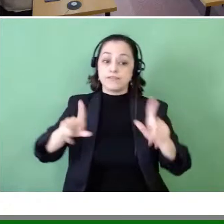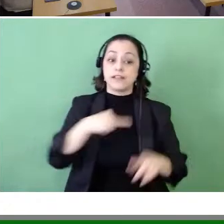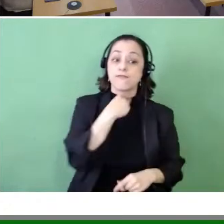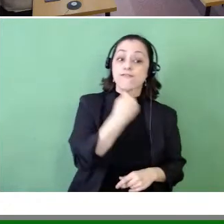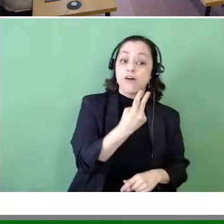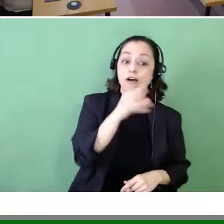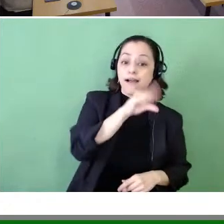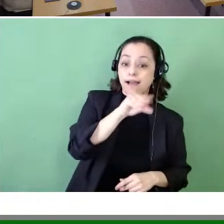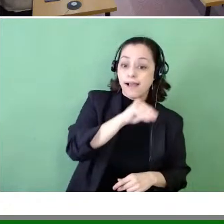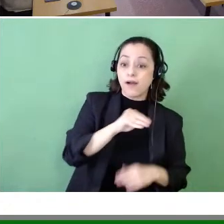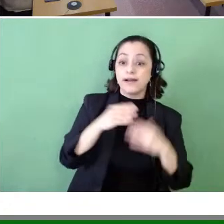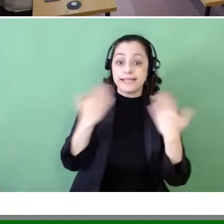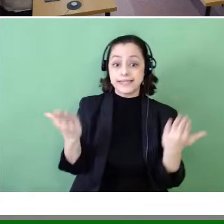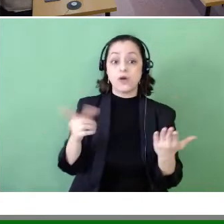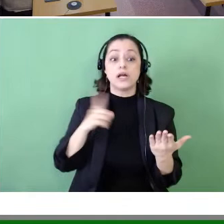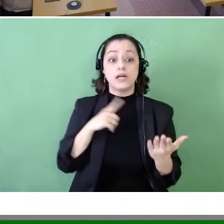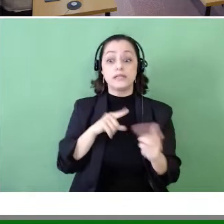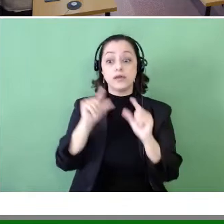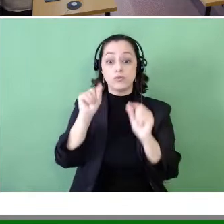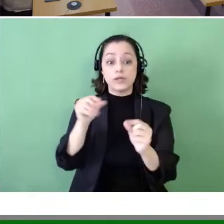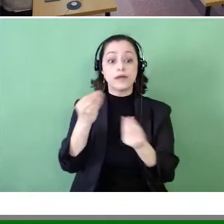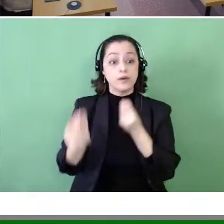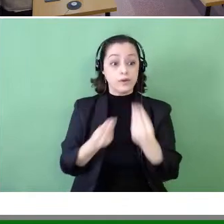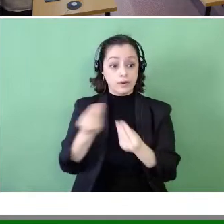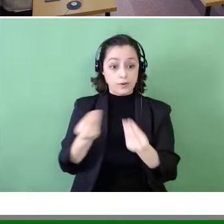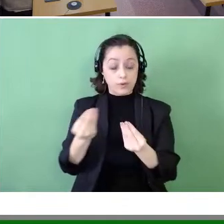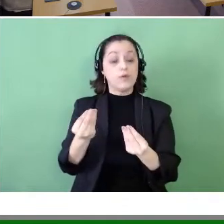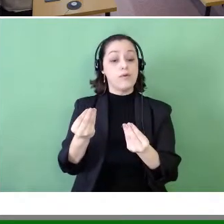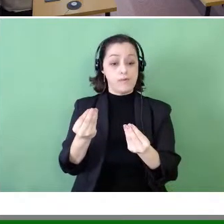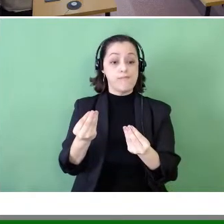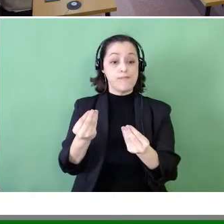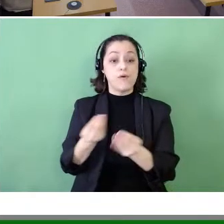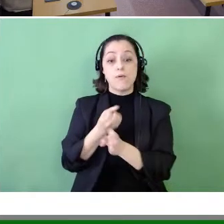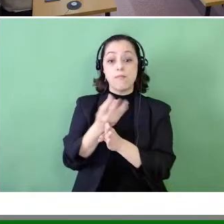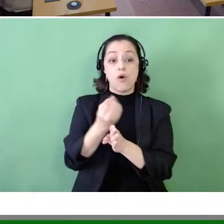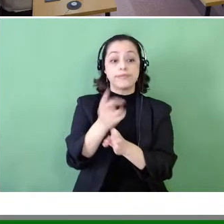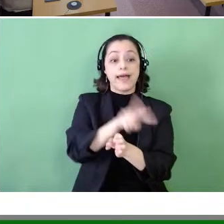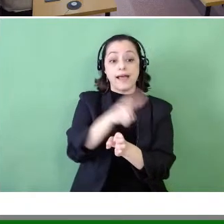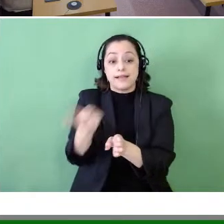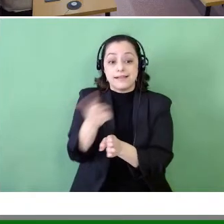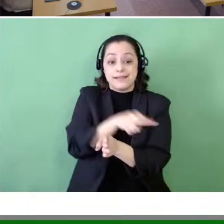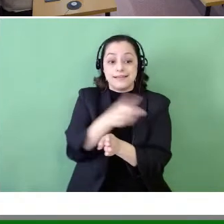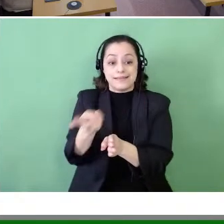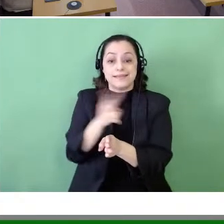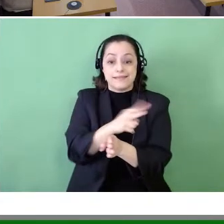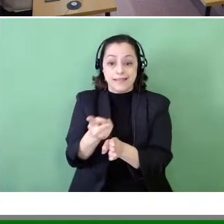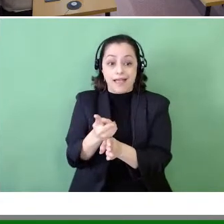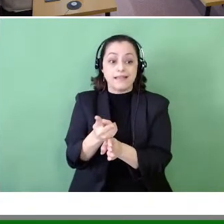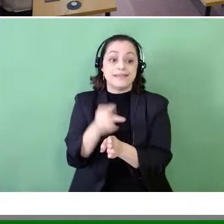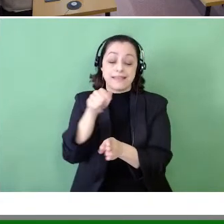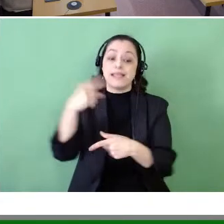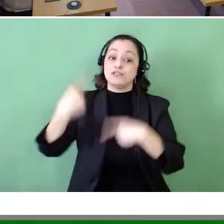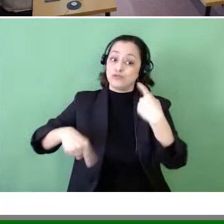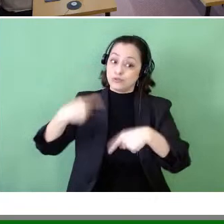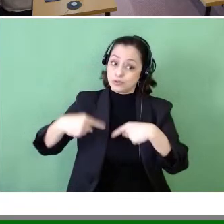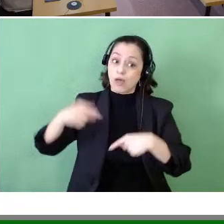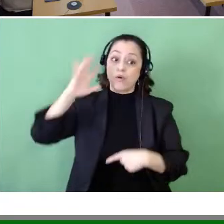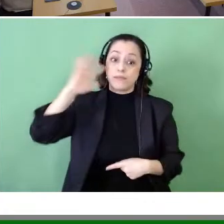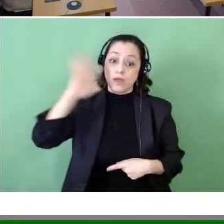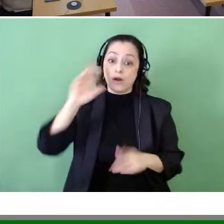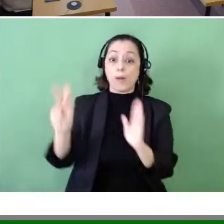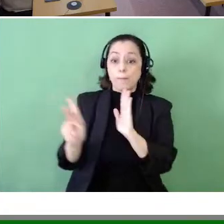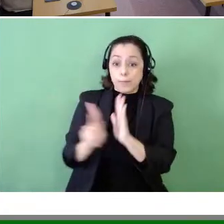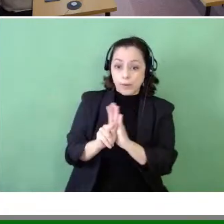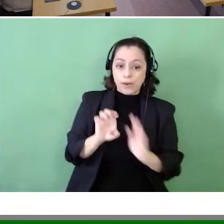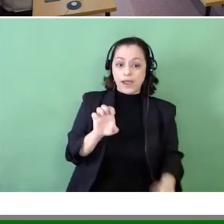de intermodalidad, que son modalidades de lenguas diferentes. Entonces hicimos toda esta discusión teórica que no